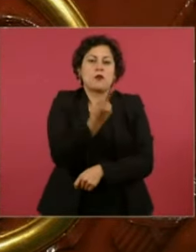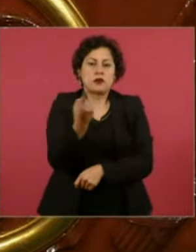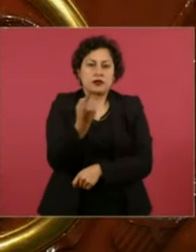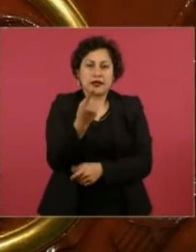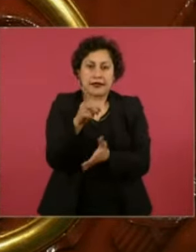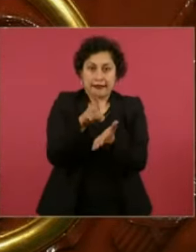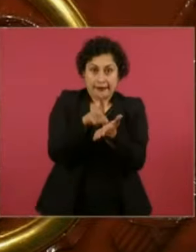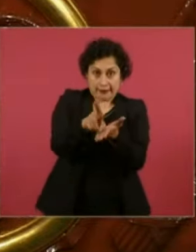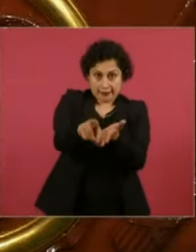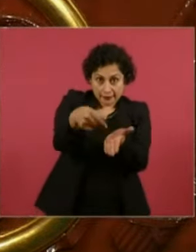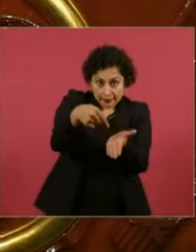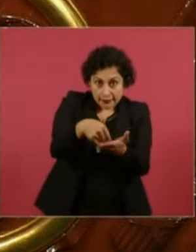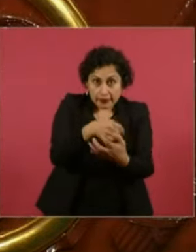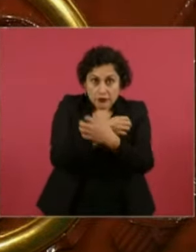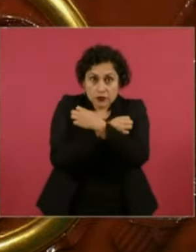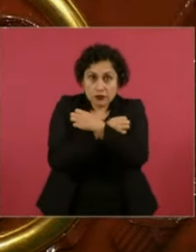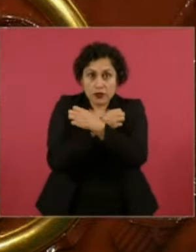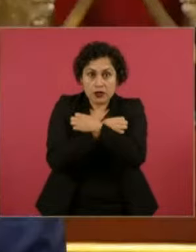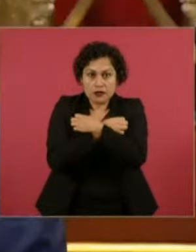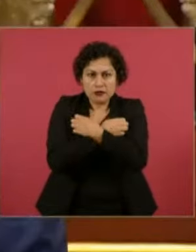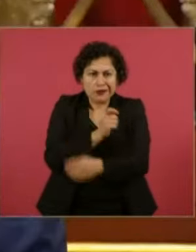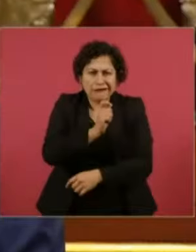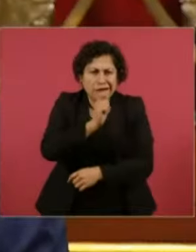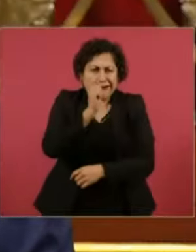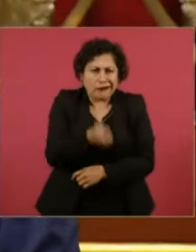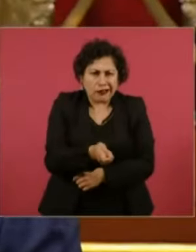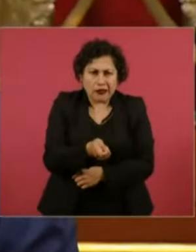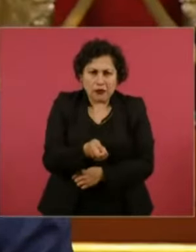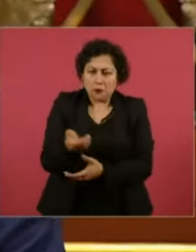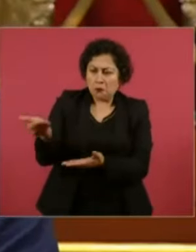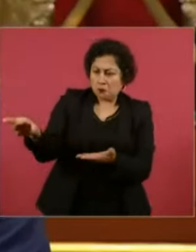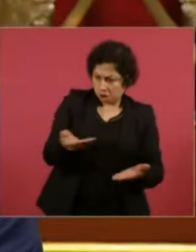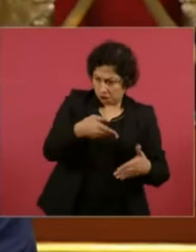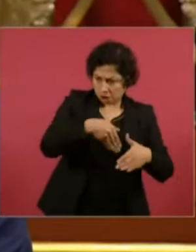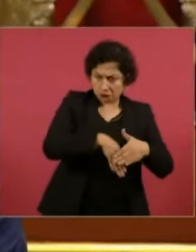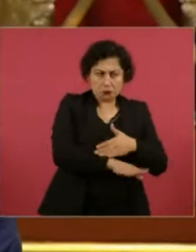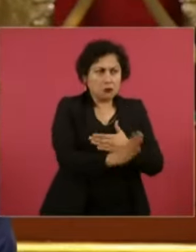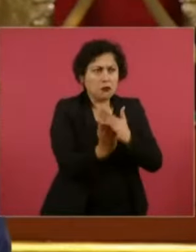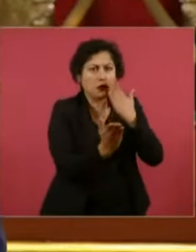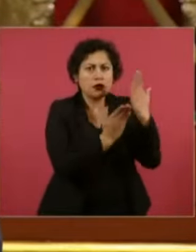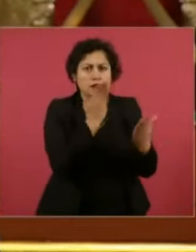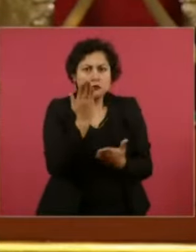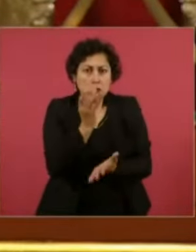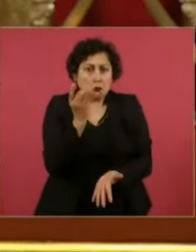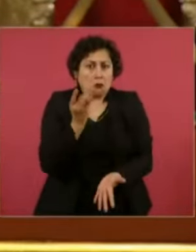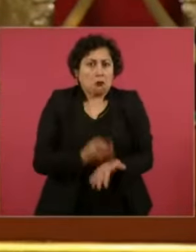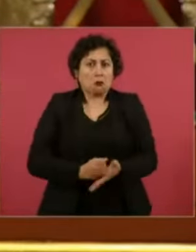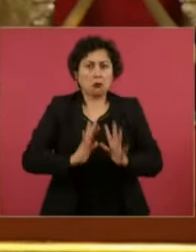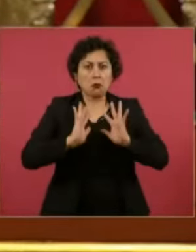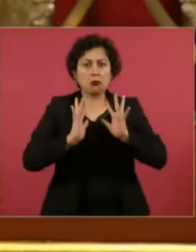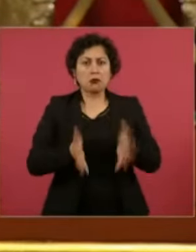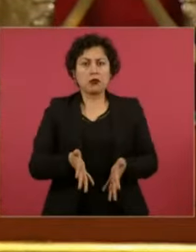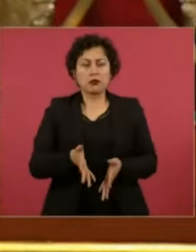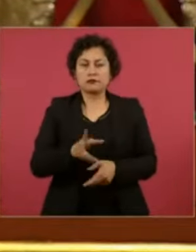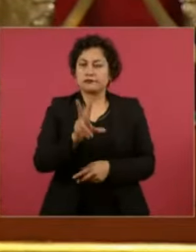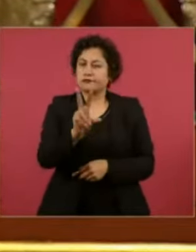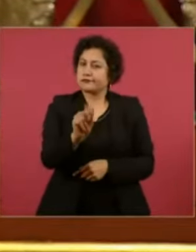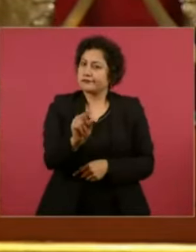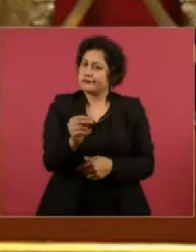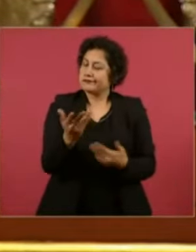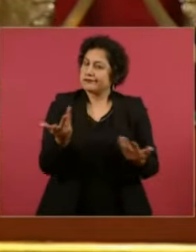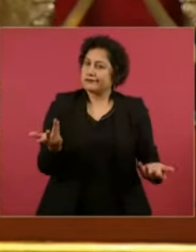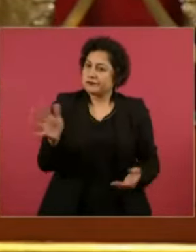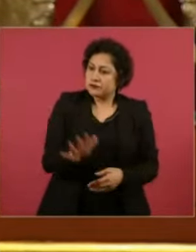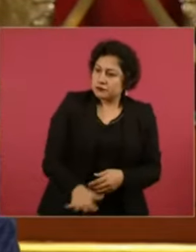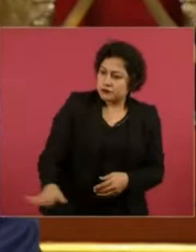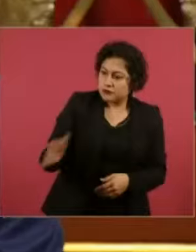Querétaro, y dice él: mi propuesta es que nuestra generación